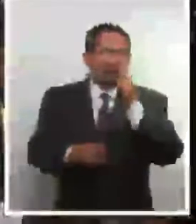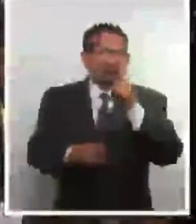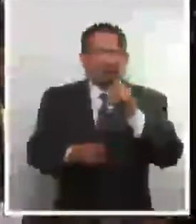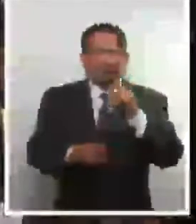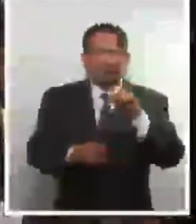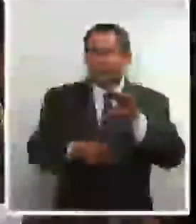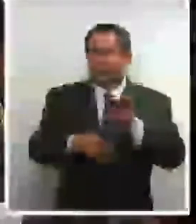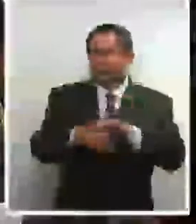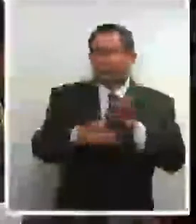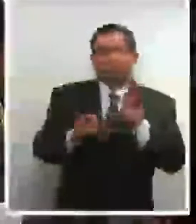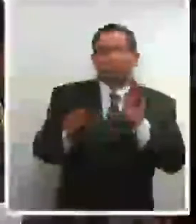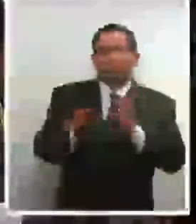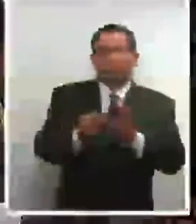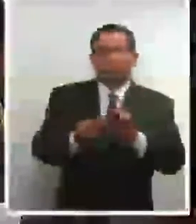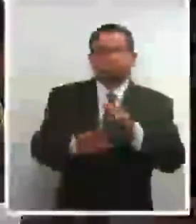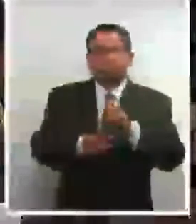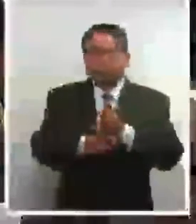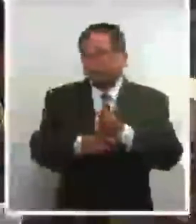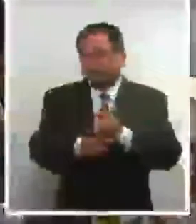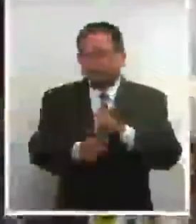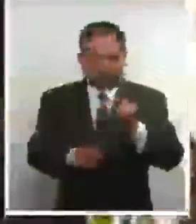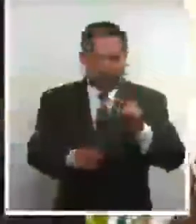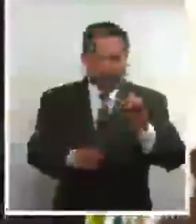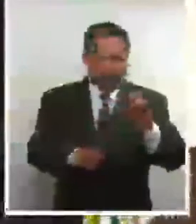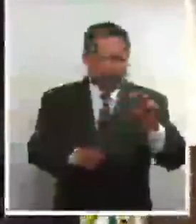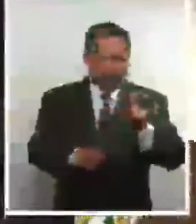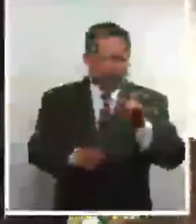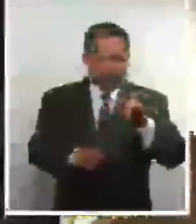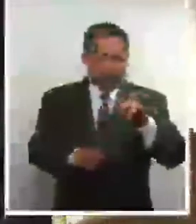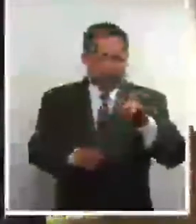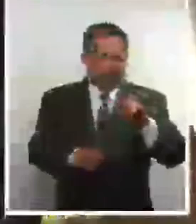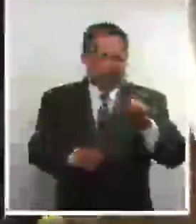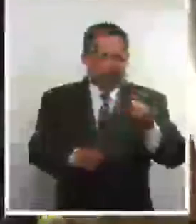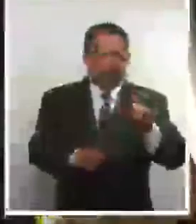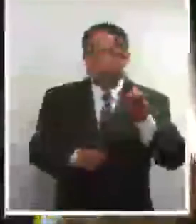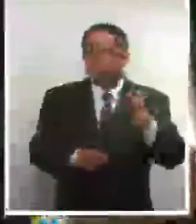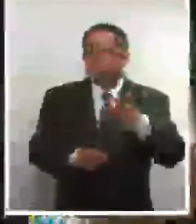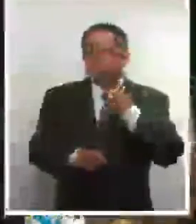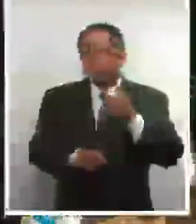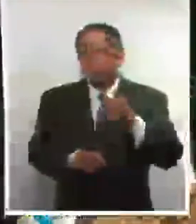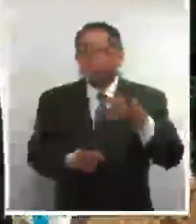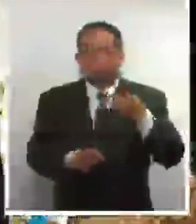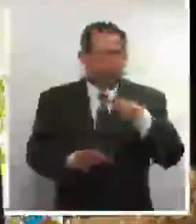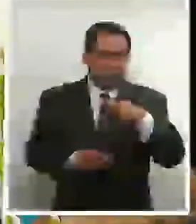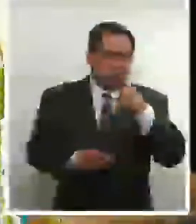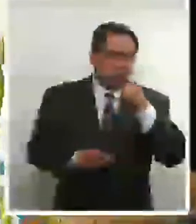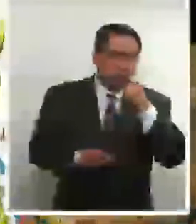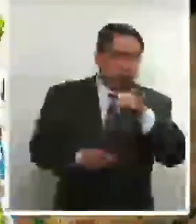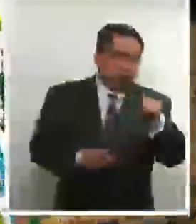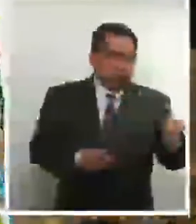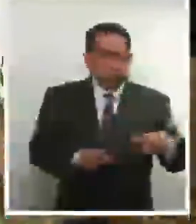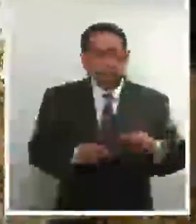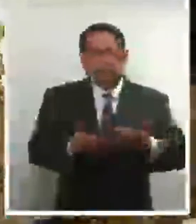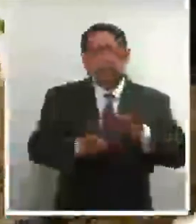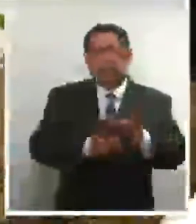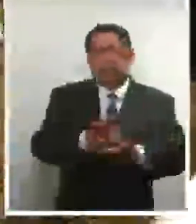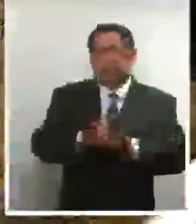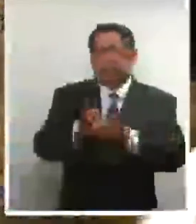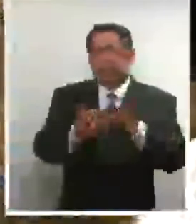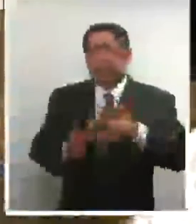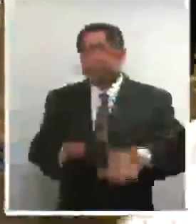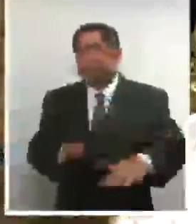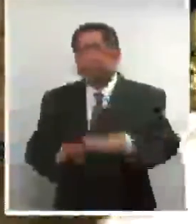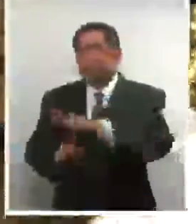de proximidad y de investigación, en el que se señala que las fuerzas de seguridad pública son instituciones al servicio de la